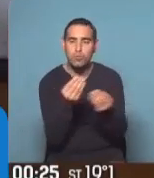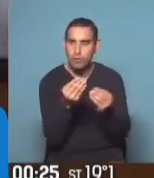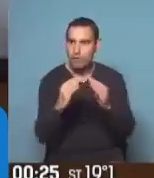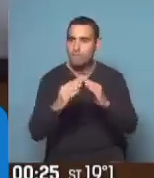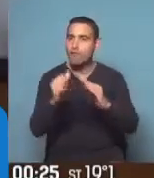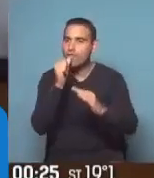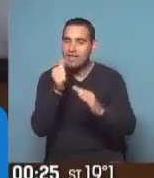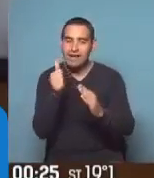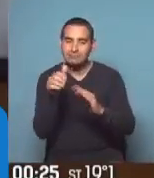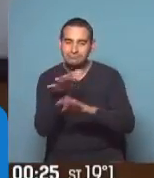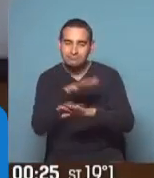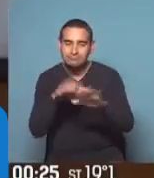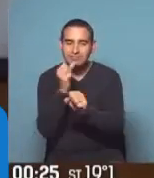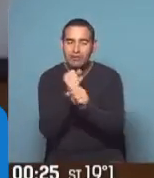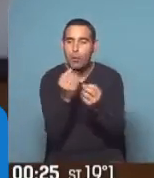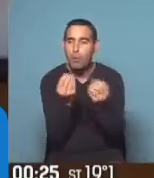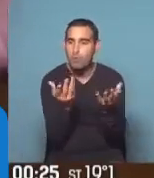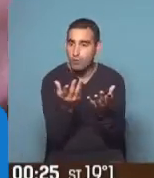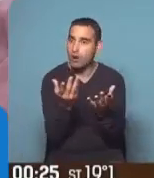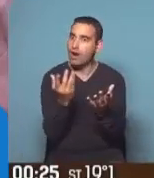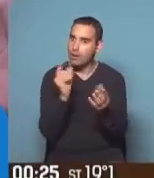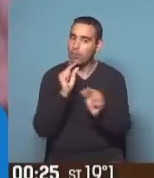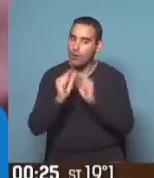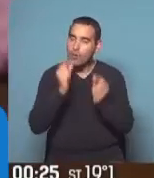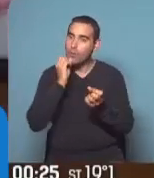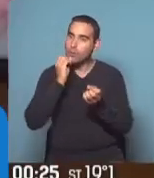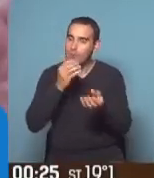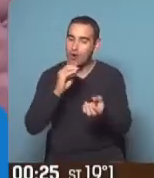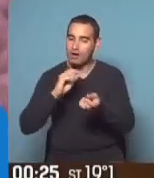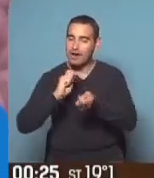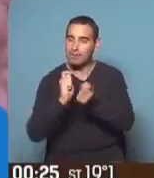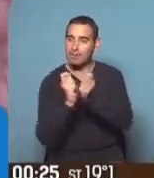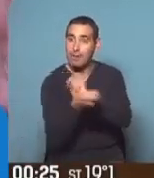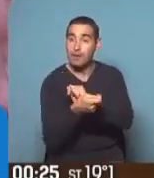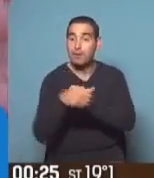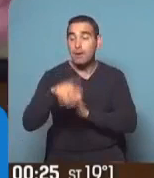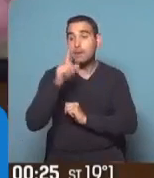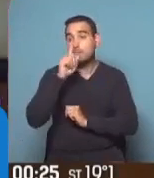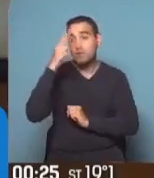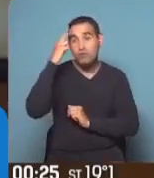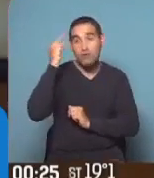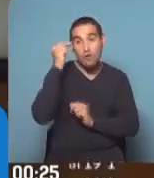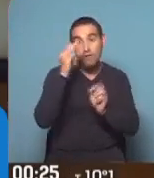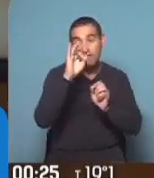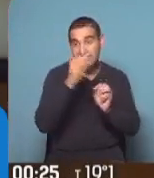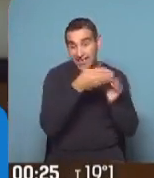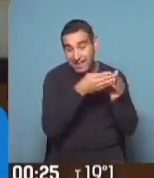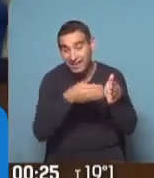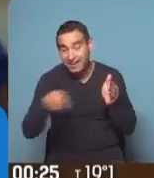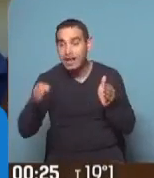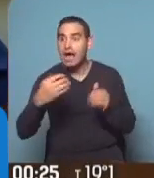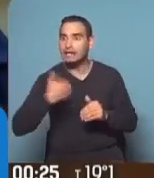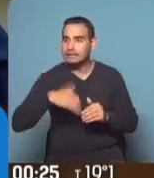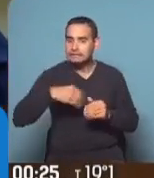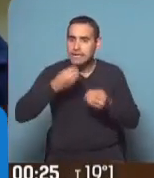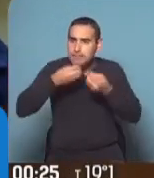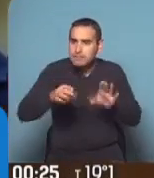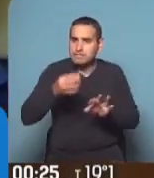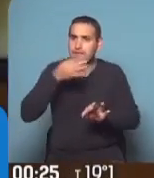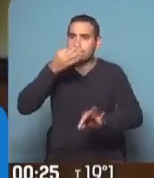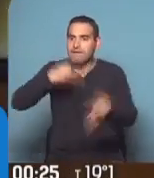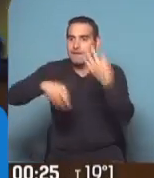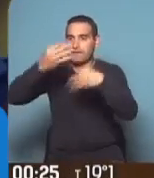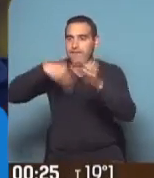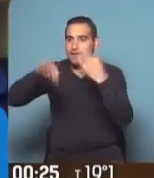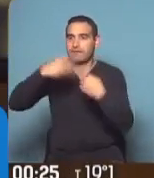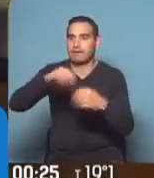cual el vino empezó a cambiar. Y a partir de los años finales de los 90, Argentina empieza a vender al